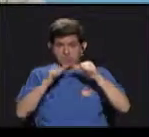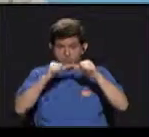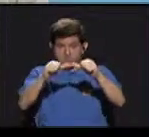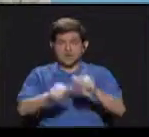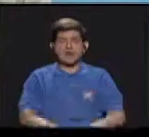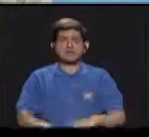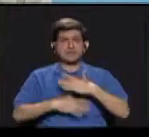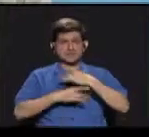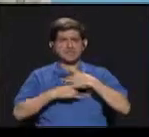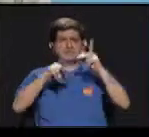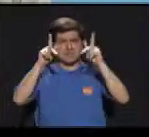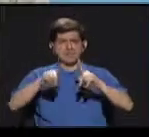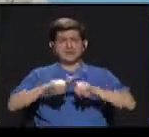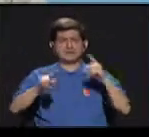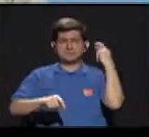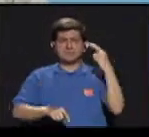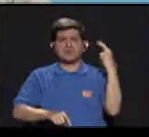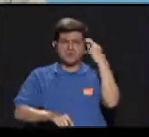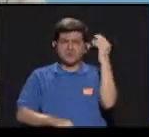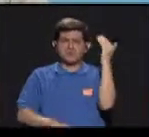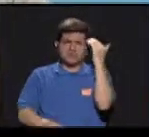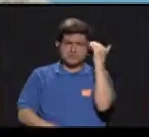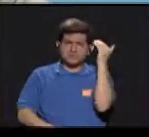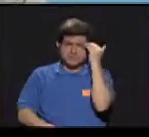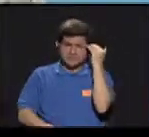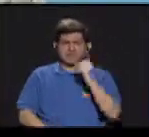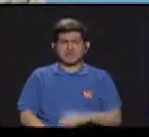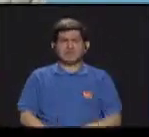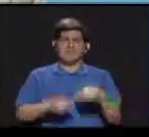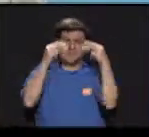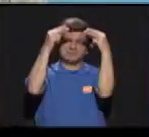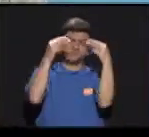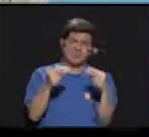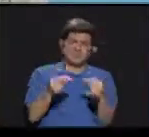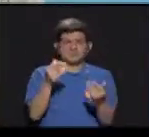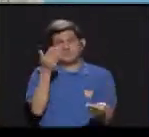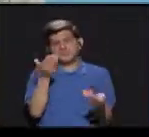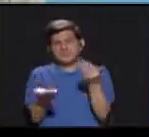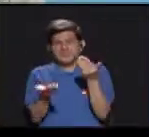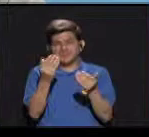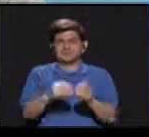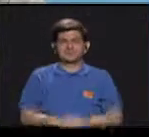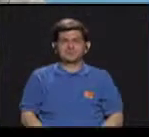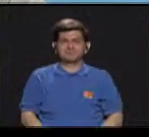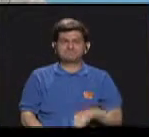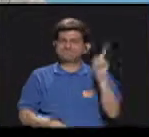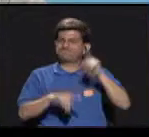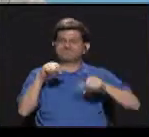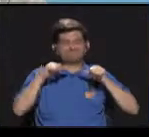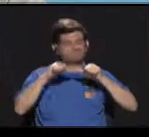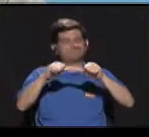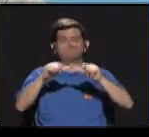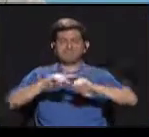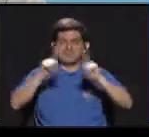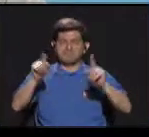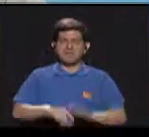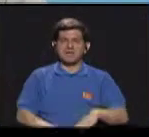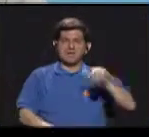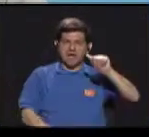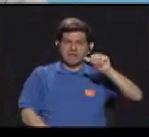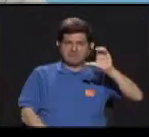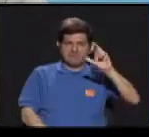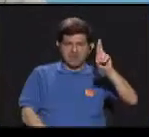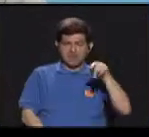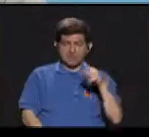público. Debió seguir, por razones que conocemos siempre de presupuesto y todas estas situaciones, no continuó. Pero